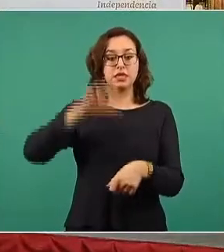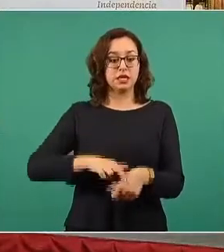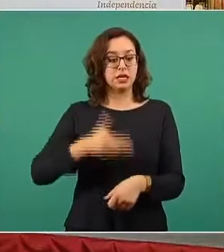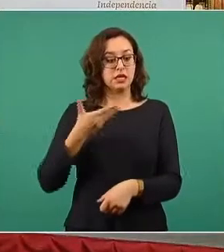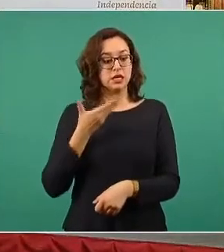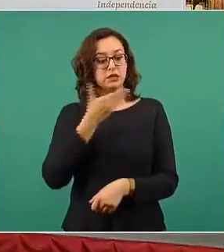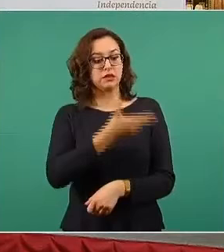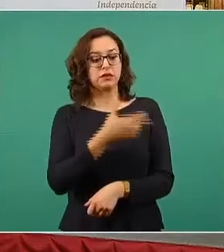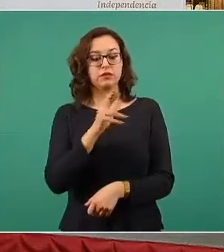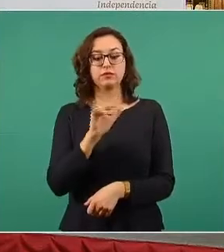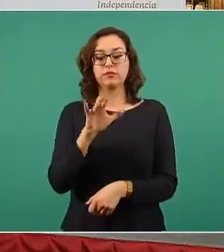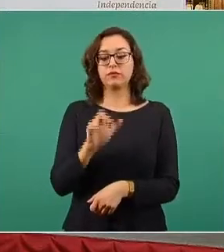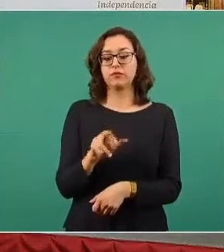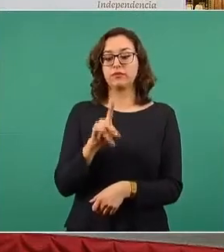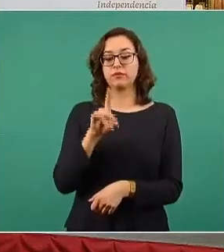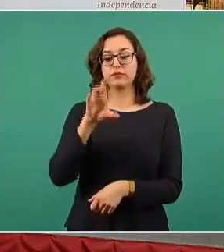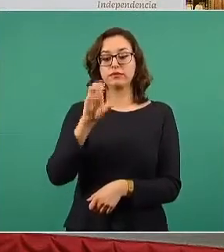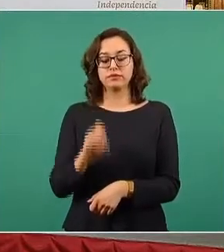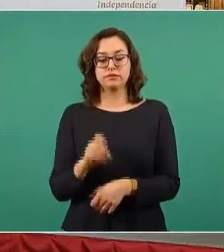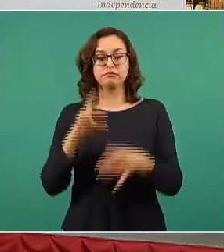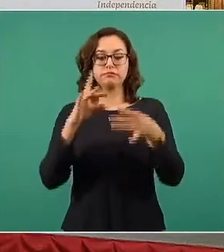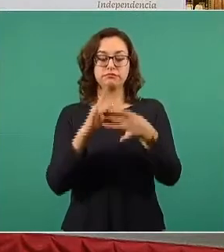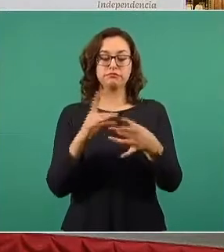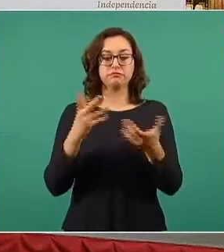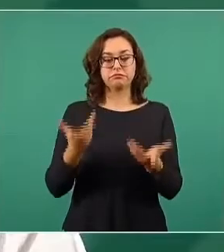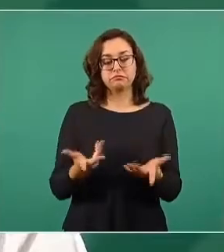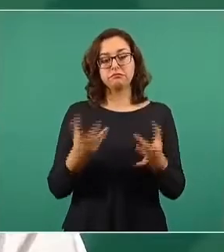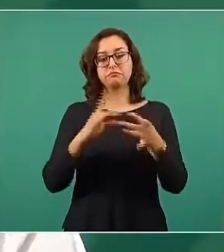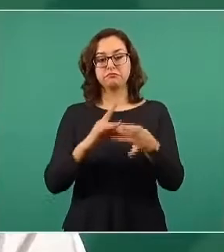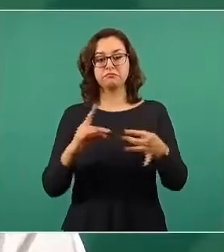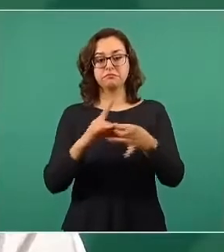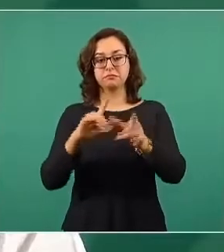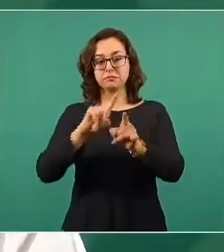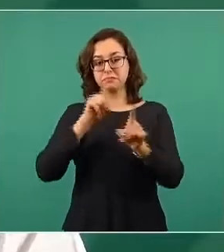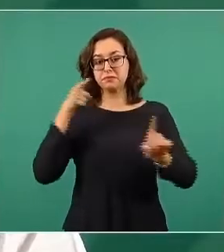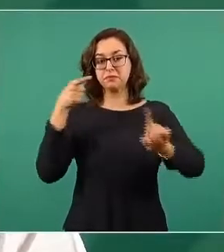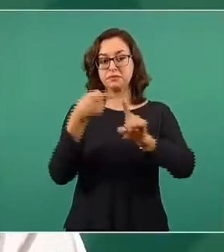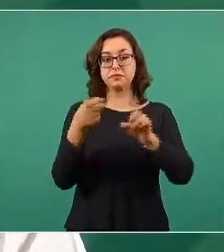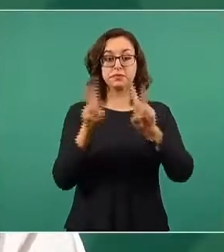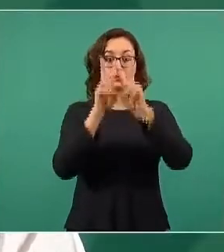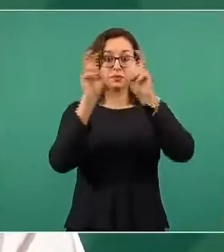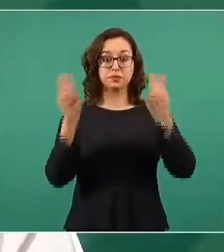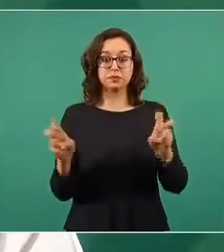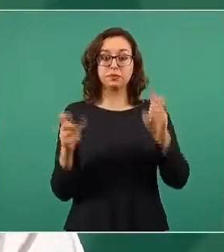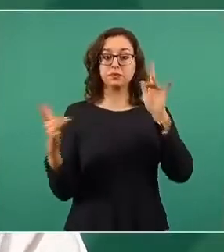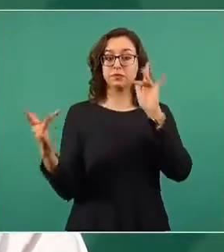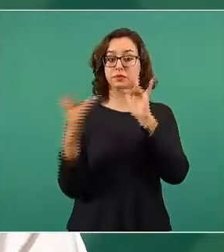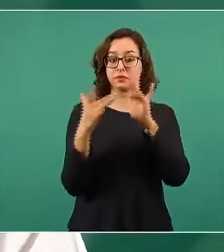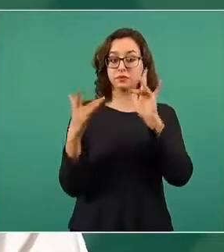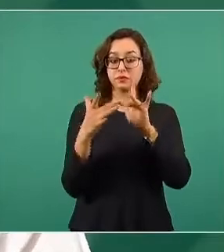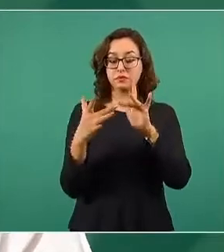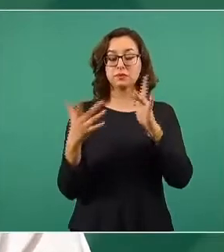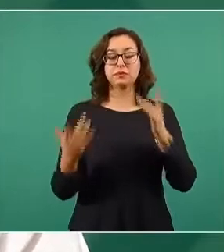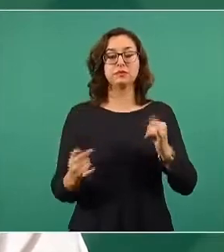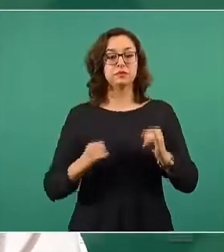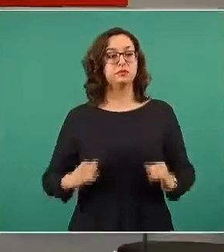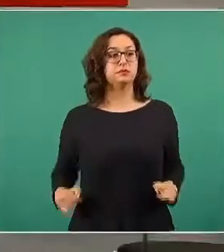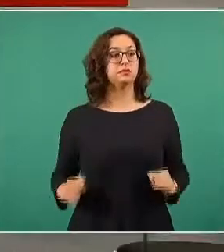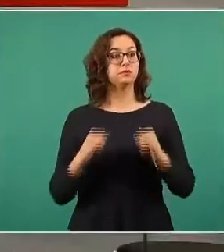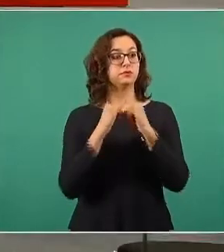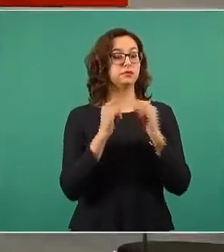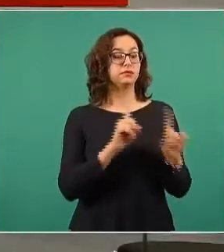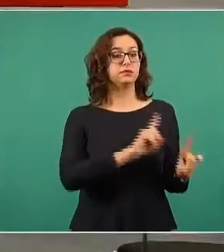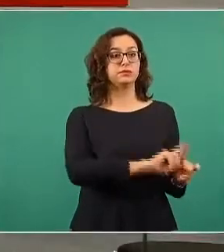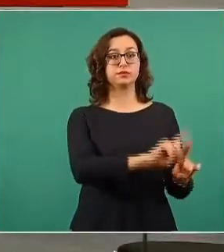Salud, de la Secretaría de Salud, y quien ha sido nuestro punto focal de enlace para la vinculación